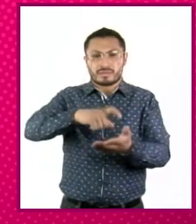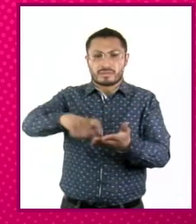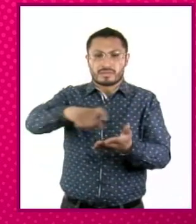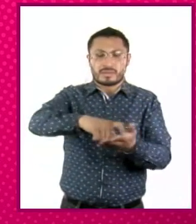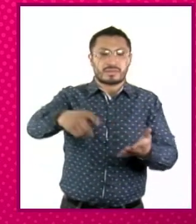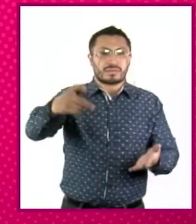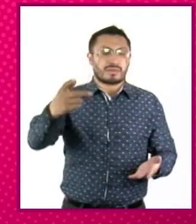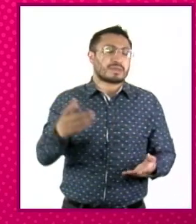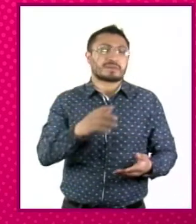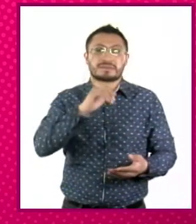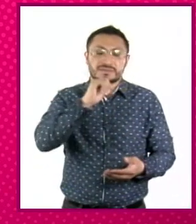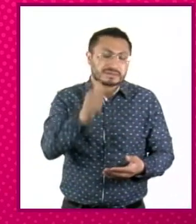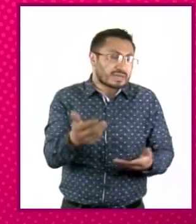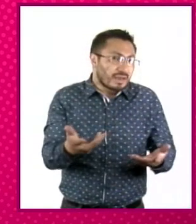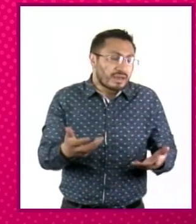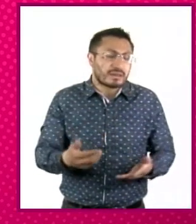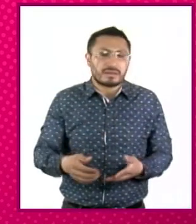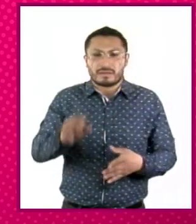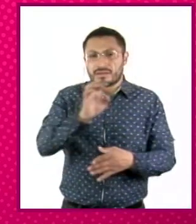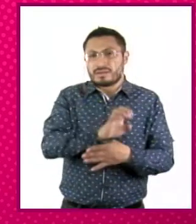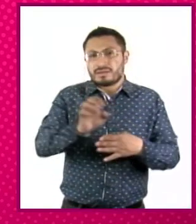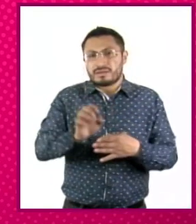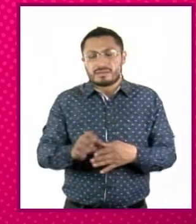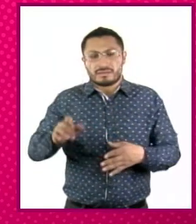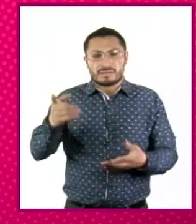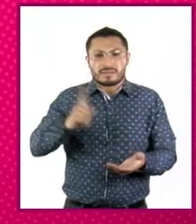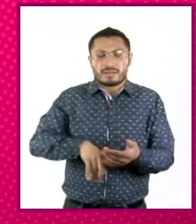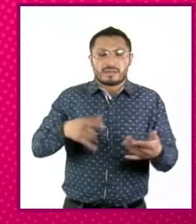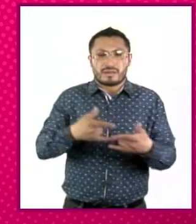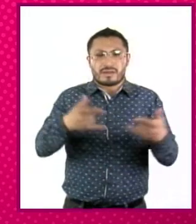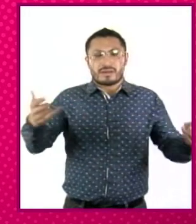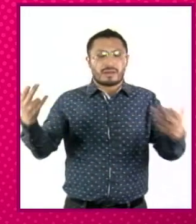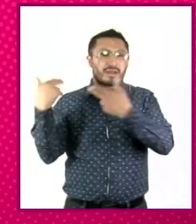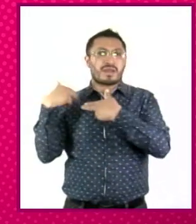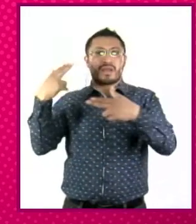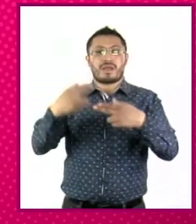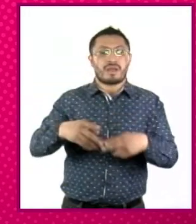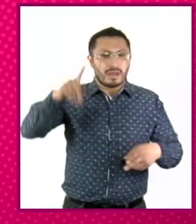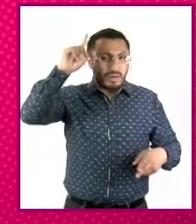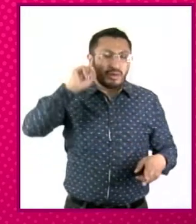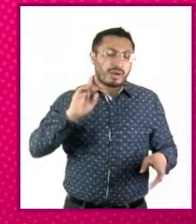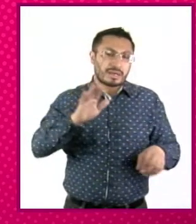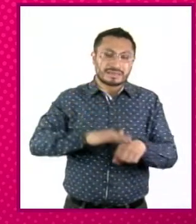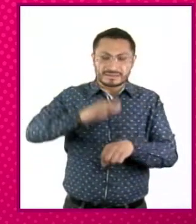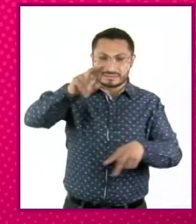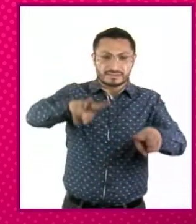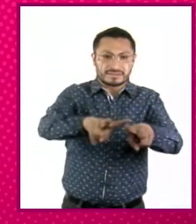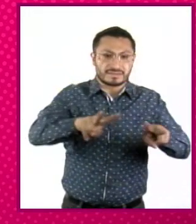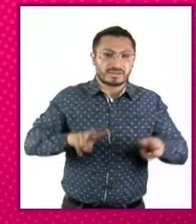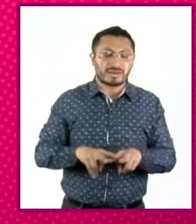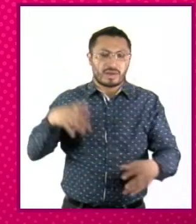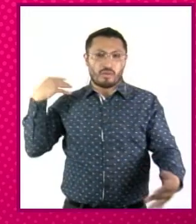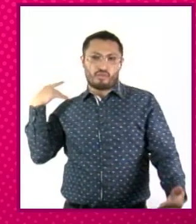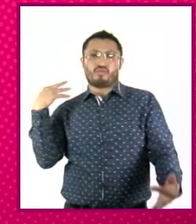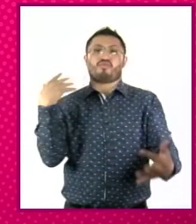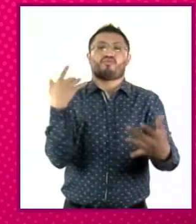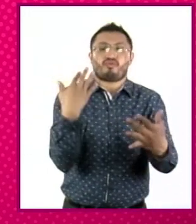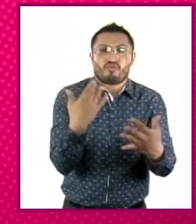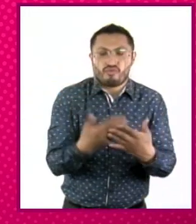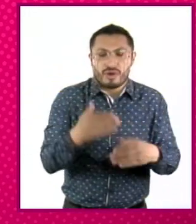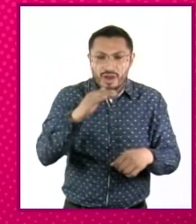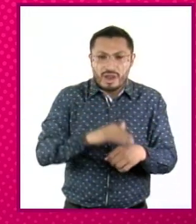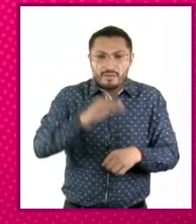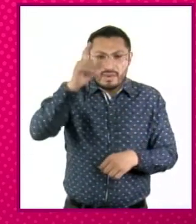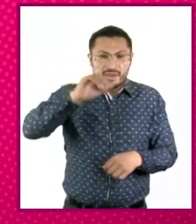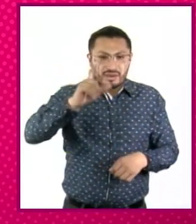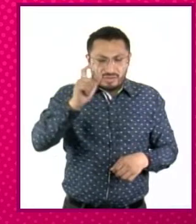político. Entonces, las mujeres históricamente hemos estado en una condición de mayor vulnerabilidad, sobre todo cuando se